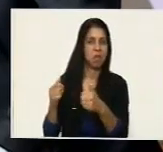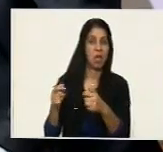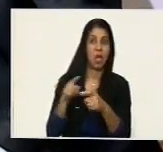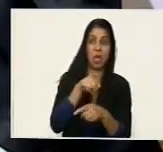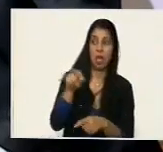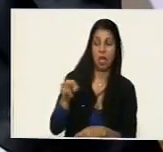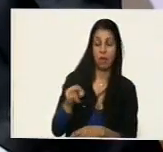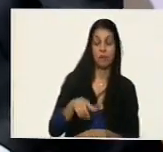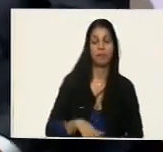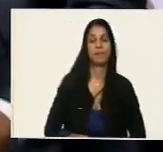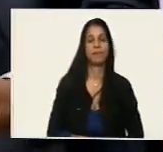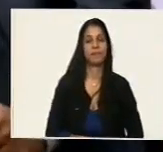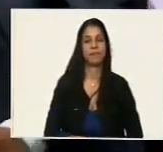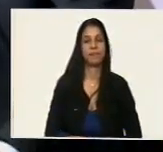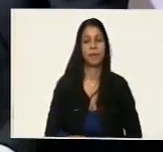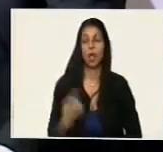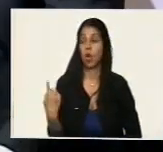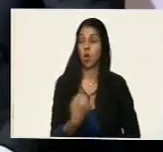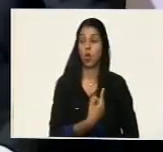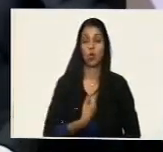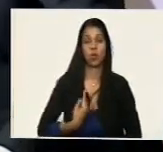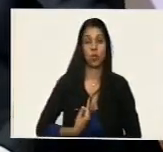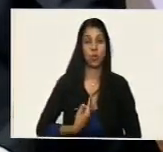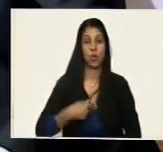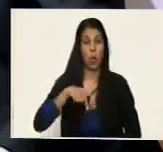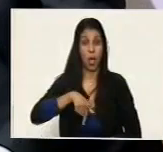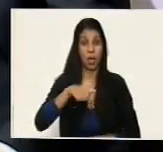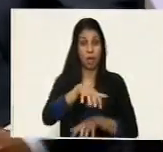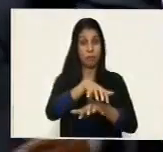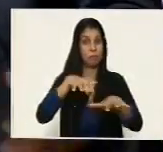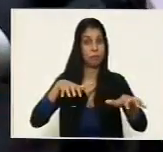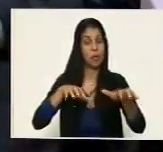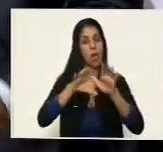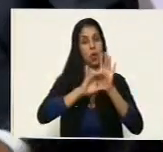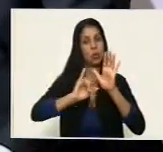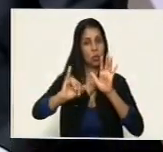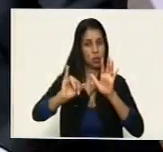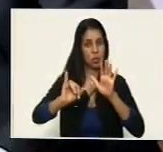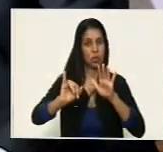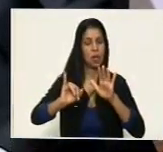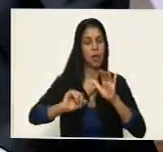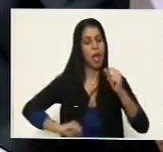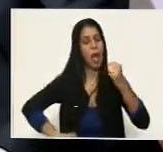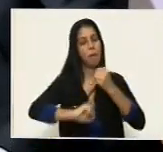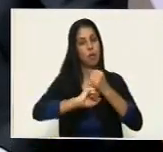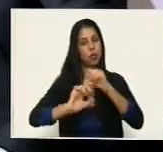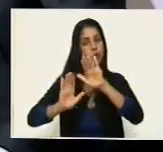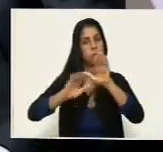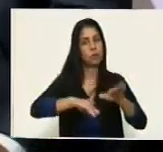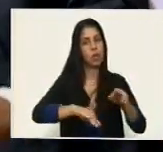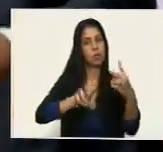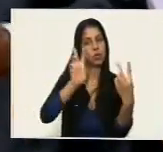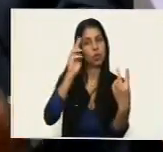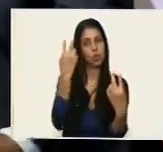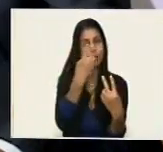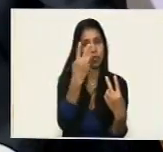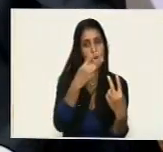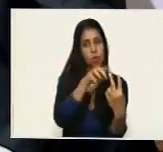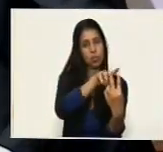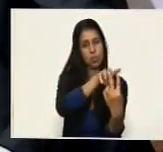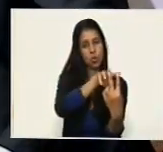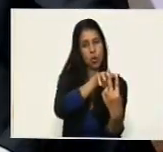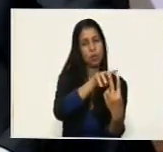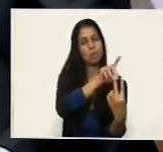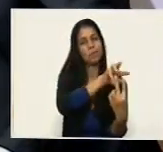y de evaluación. Nosotros, desde esta plenaria, debemos dar todo el respaldo a estos compañeros, porque el Banco Central